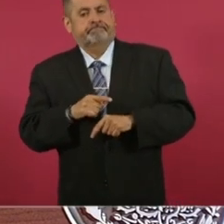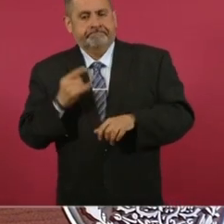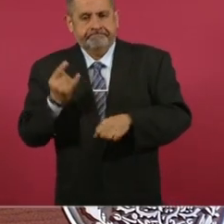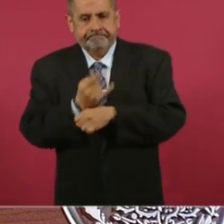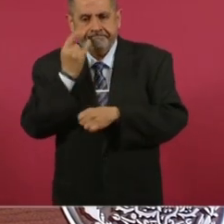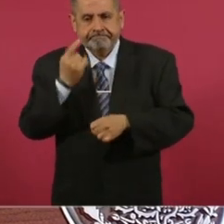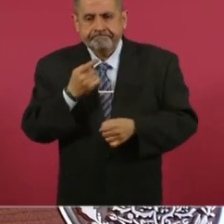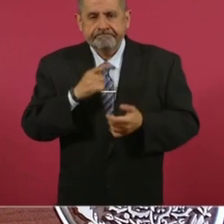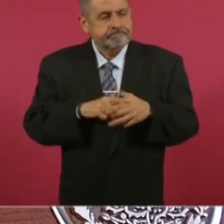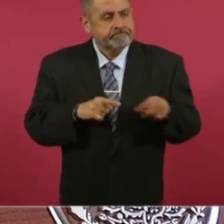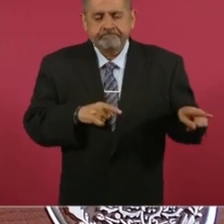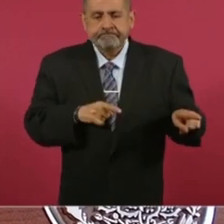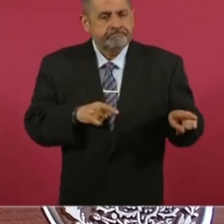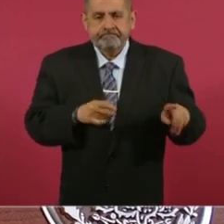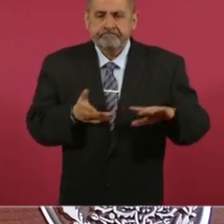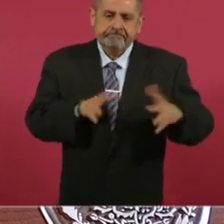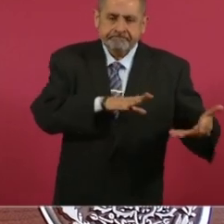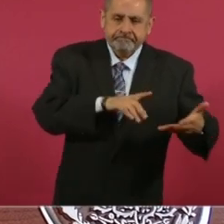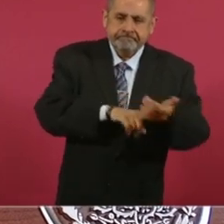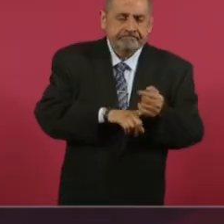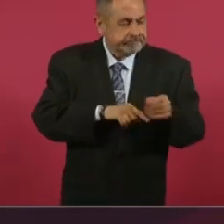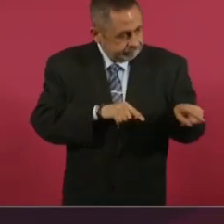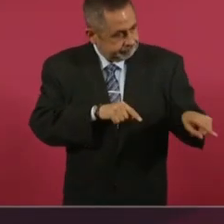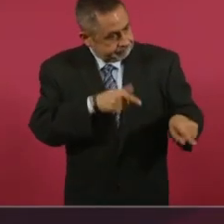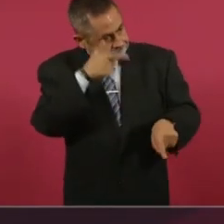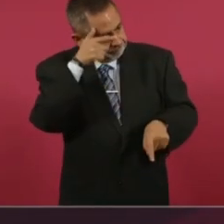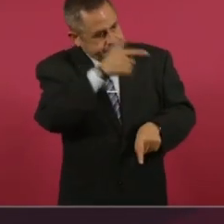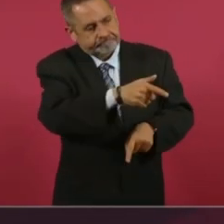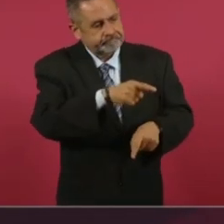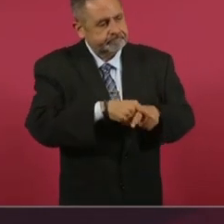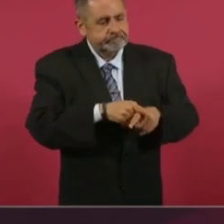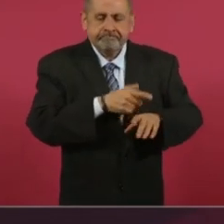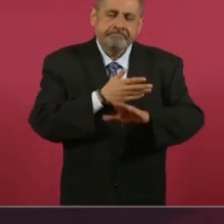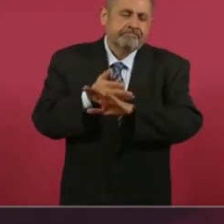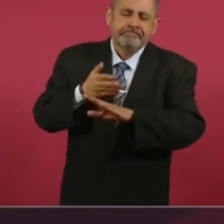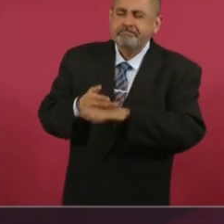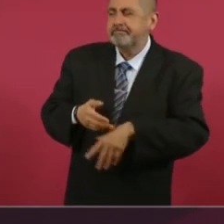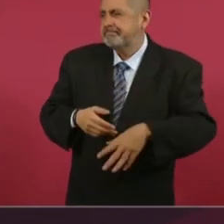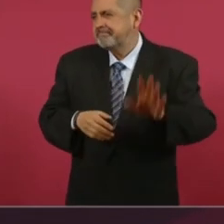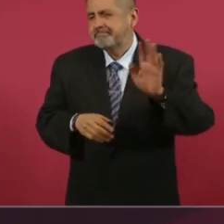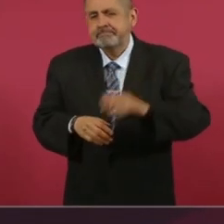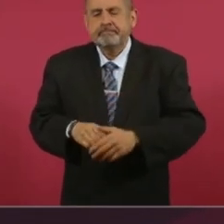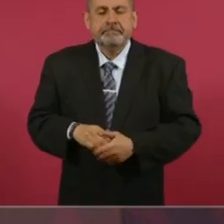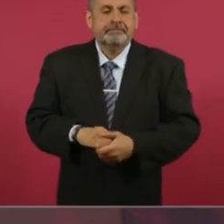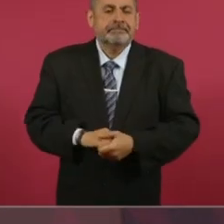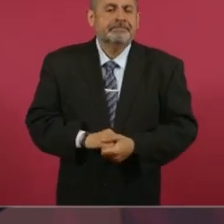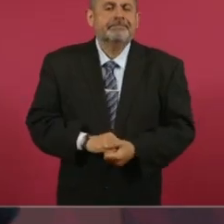y no ya fuera máscara, pero más